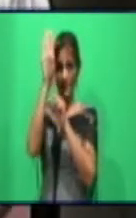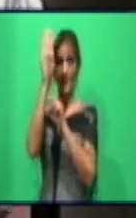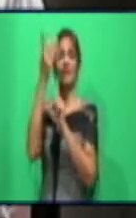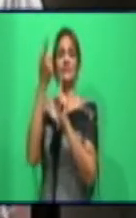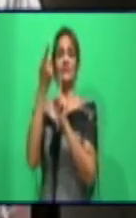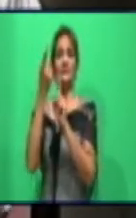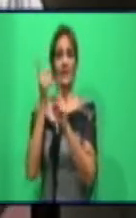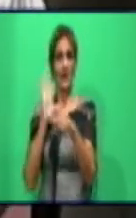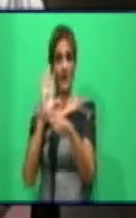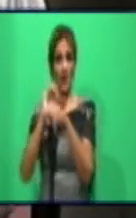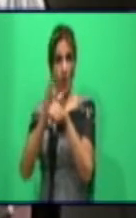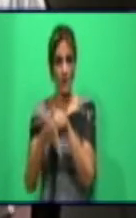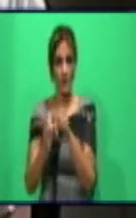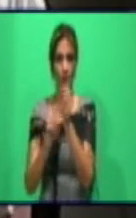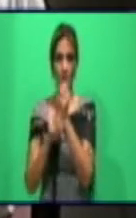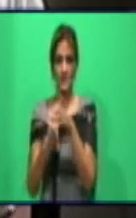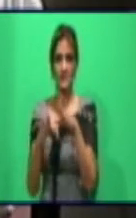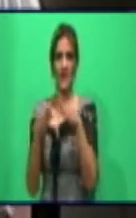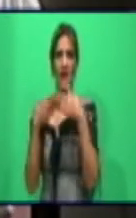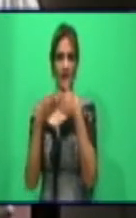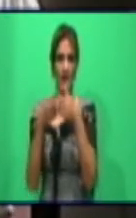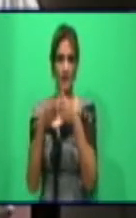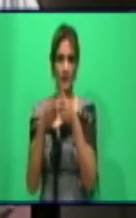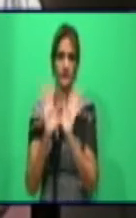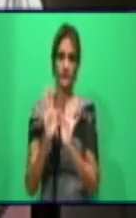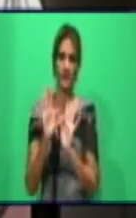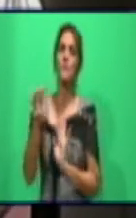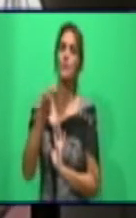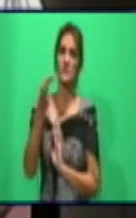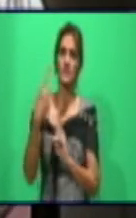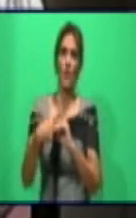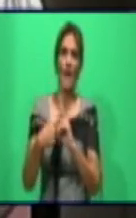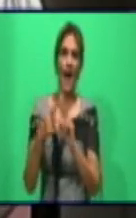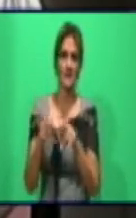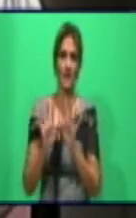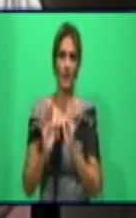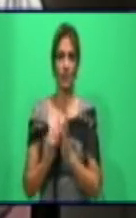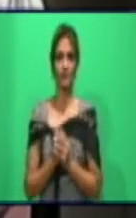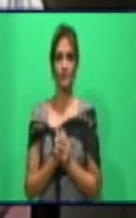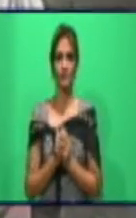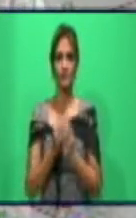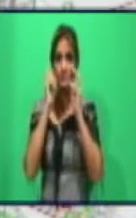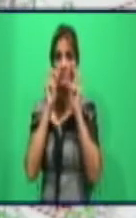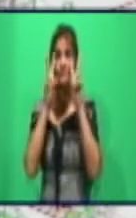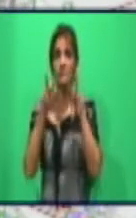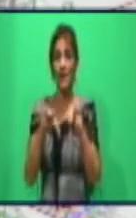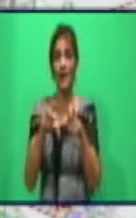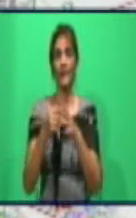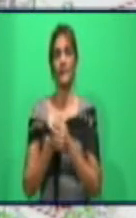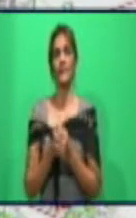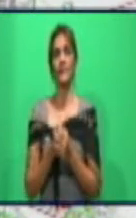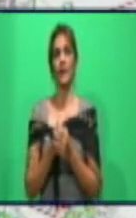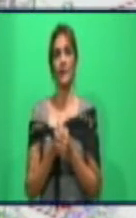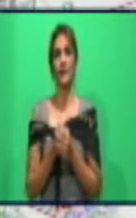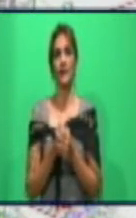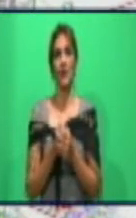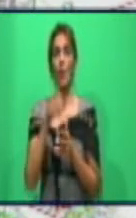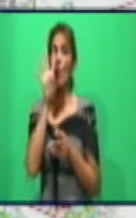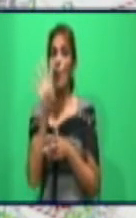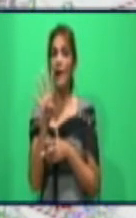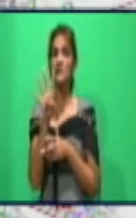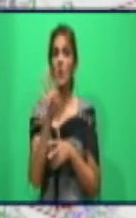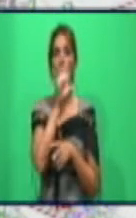vayamos vamos a poner cuatro como una un soporte que viene en cuatro en mapas de bayamo